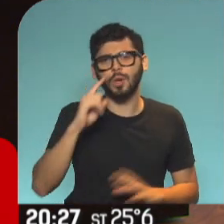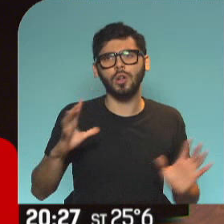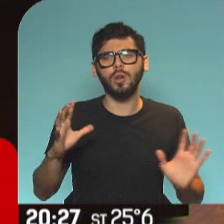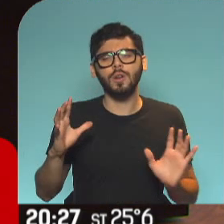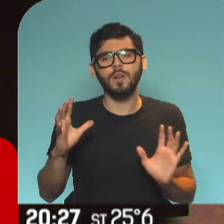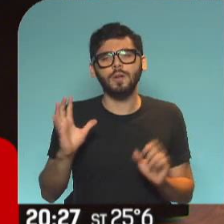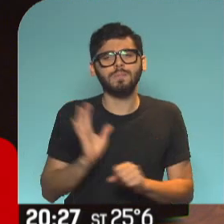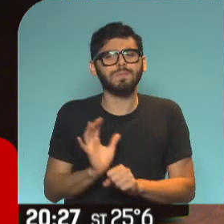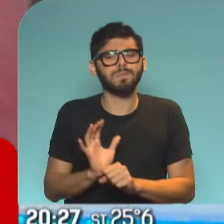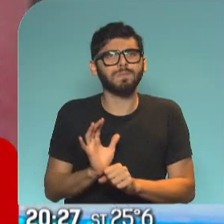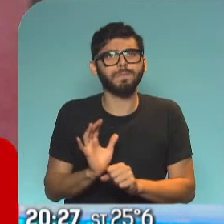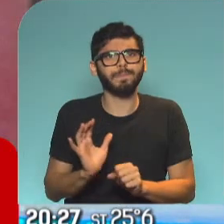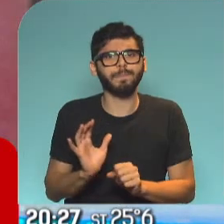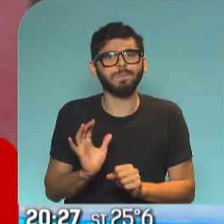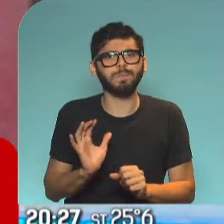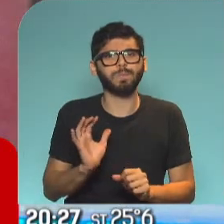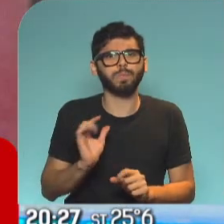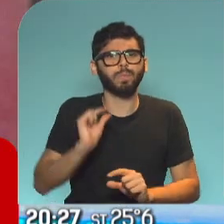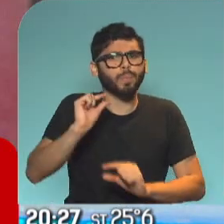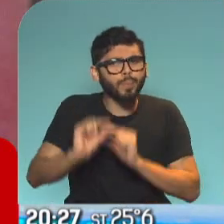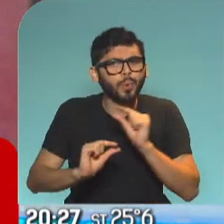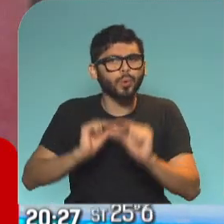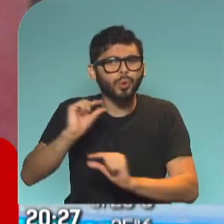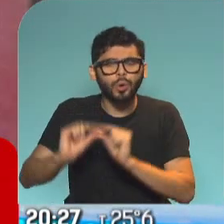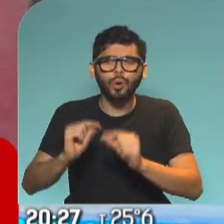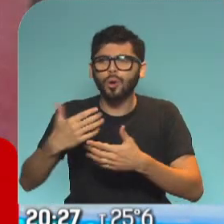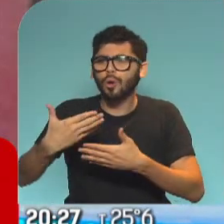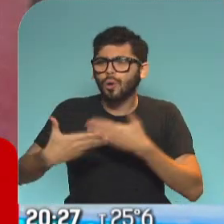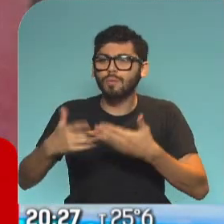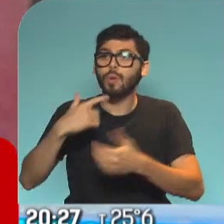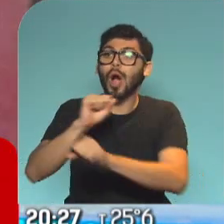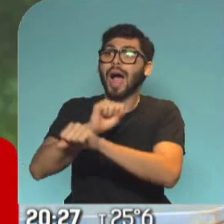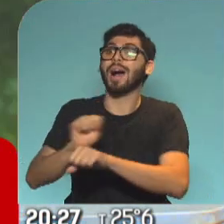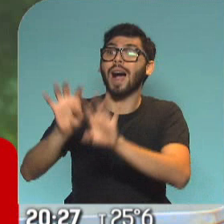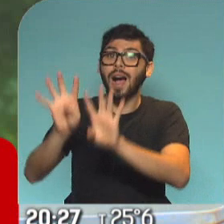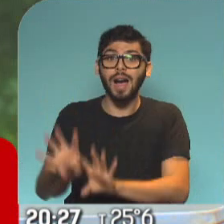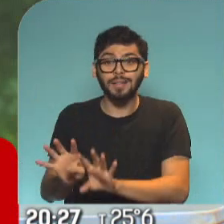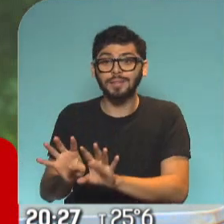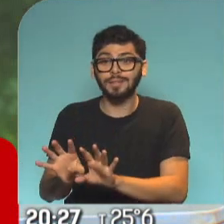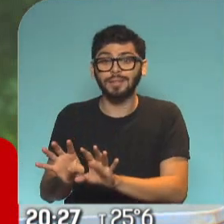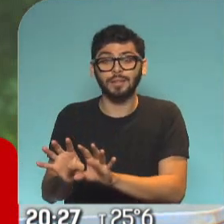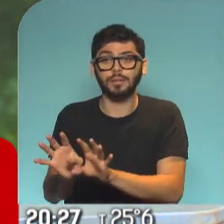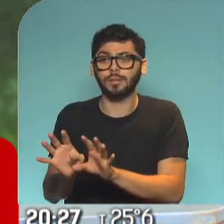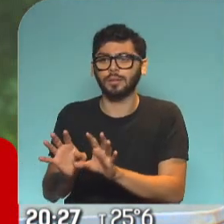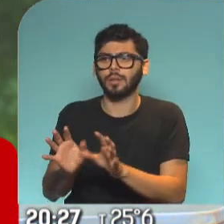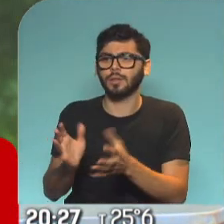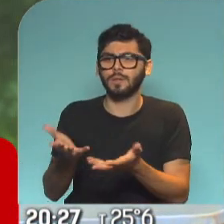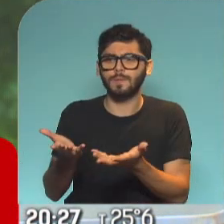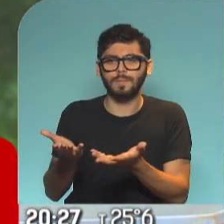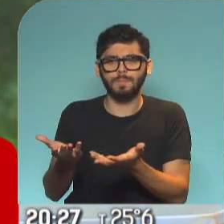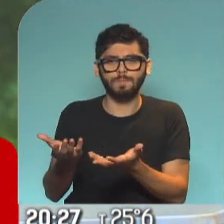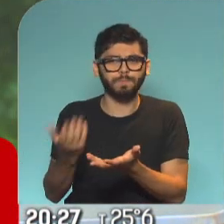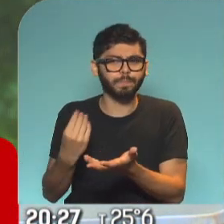habitualmente va recobrando actualidad, ¿no? Cómo se sale de las cárceles con el grado tan alto